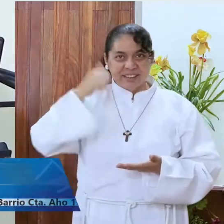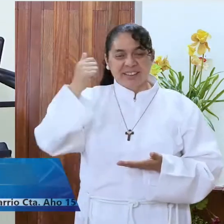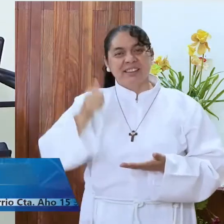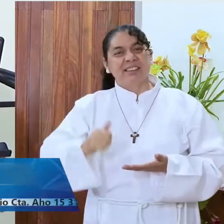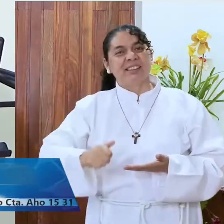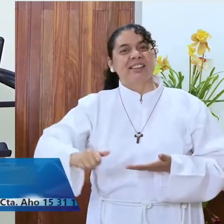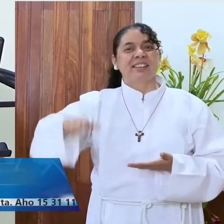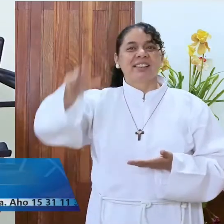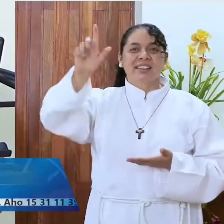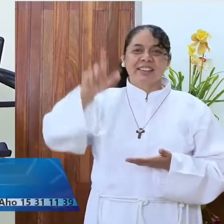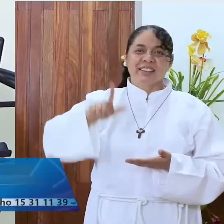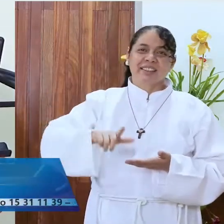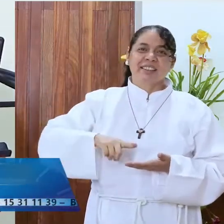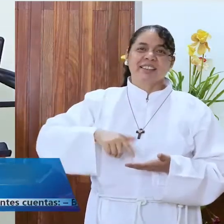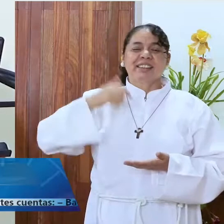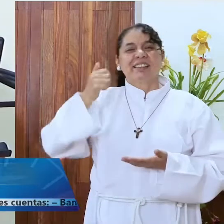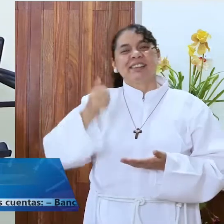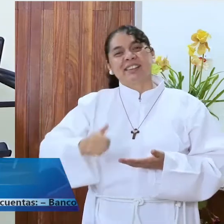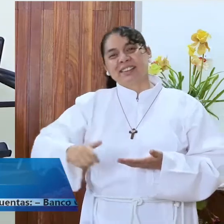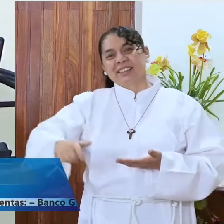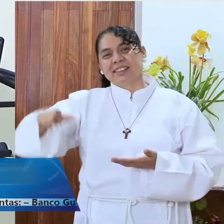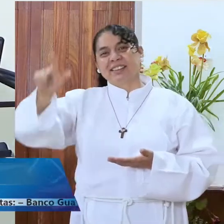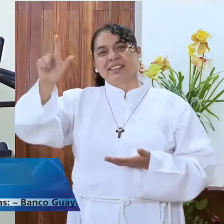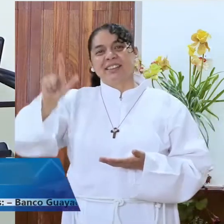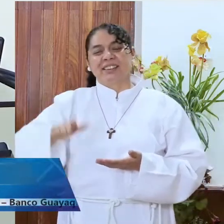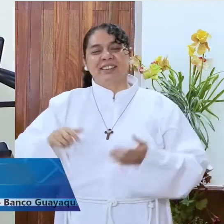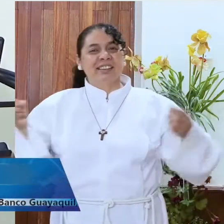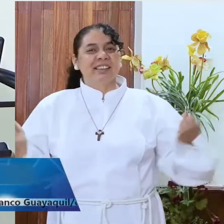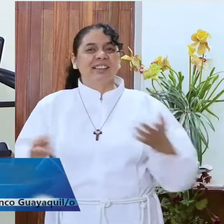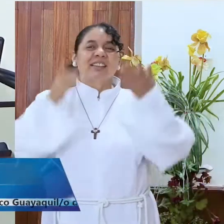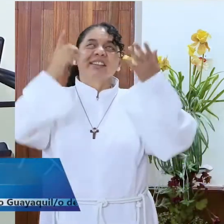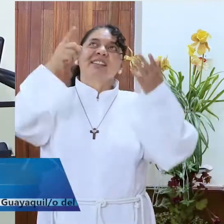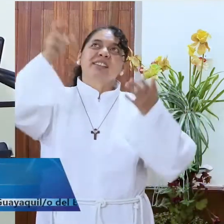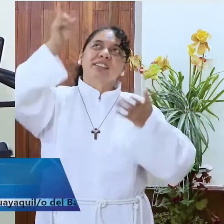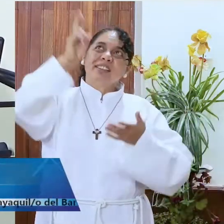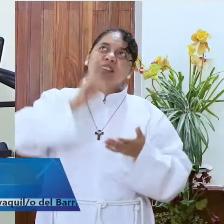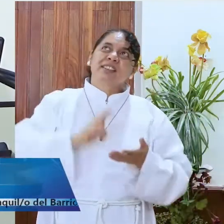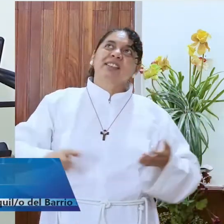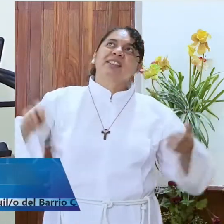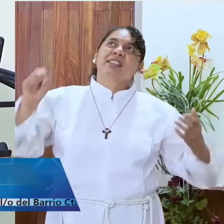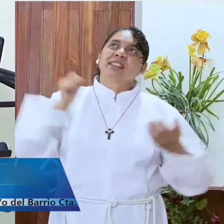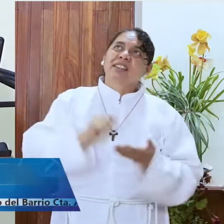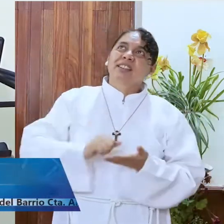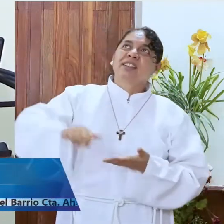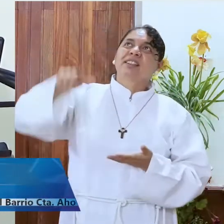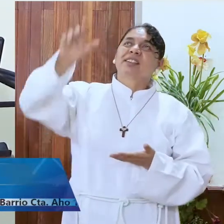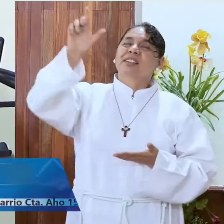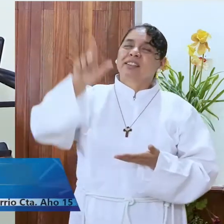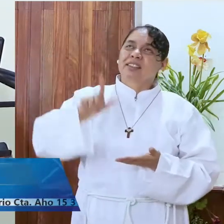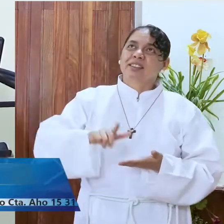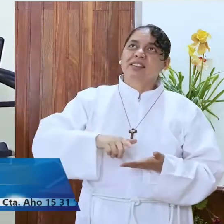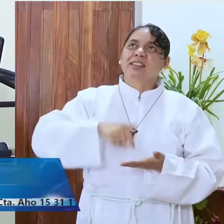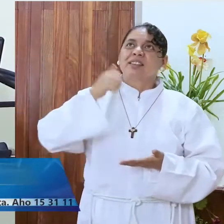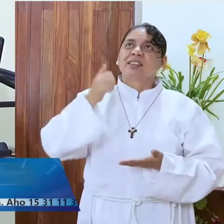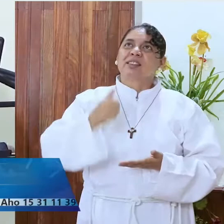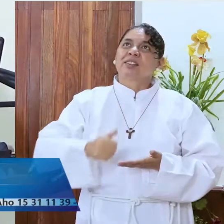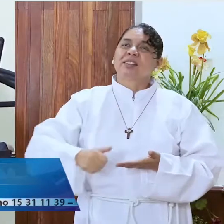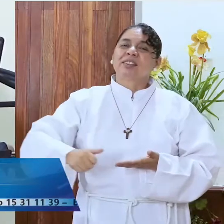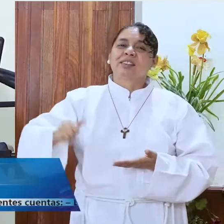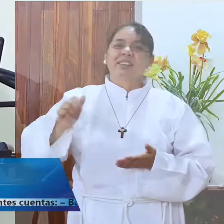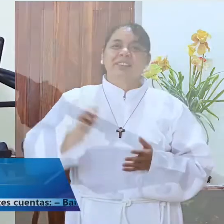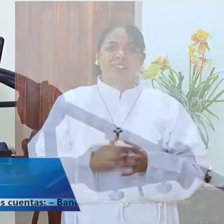aleluya pulsión gloria al señor aleluya